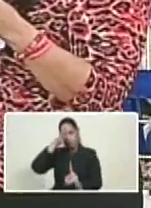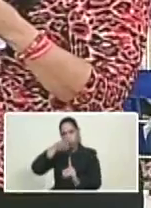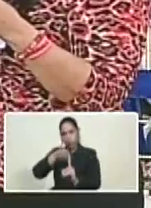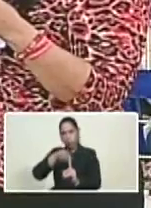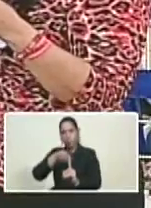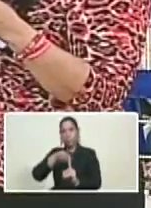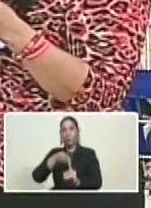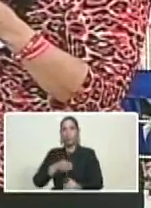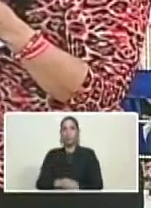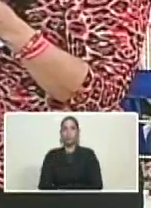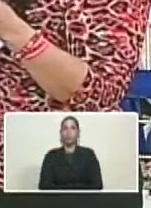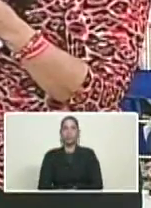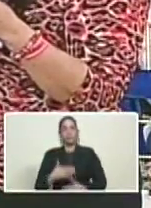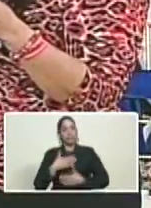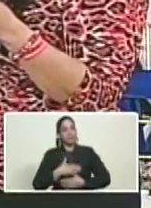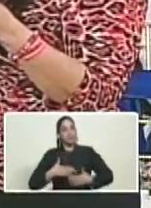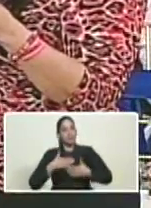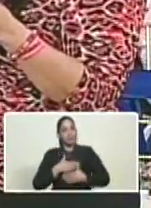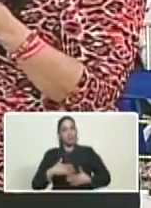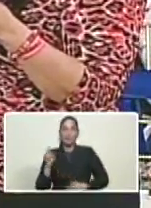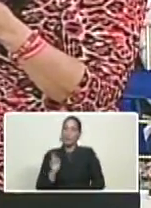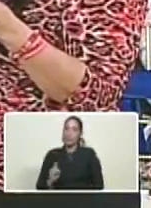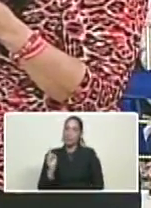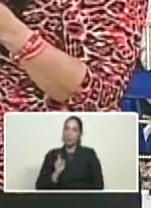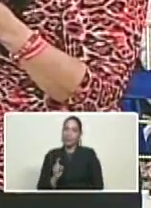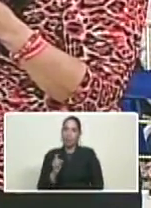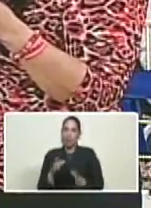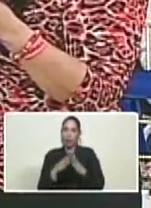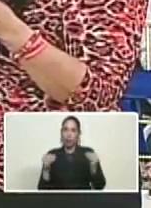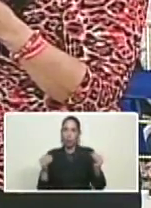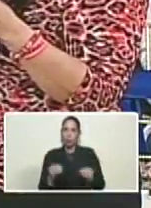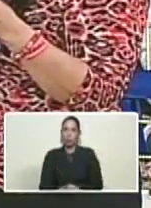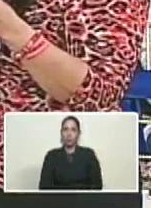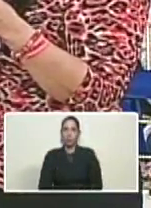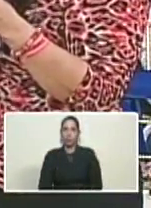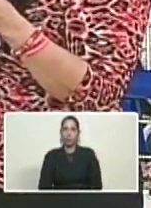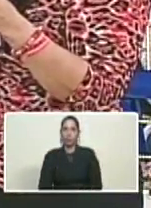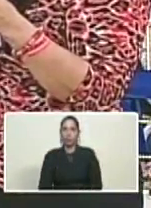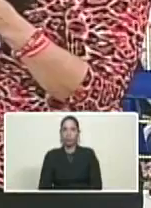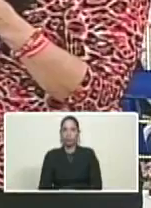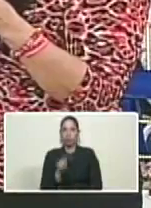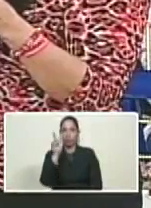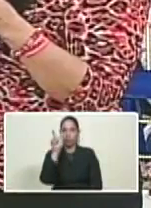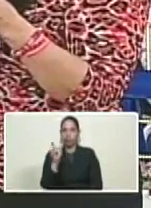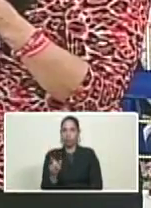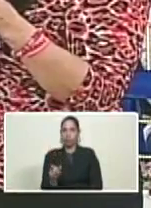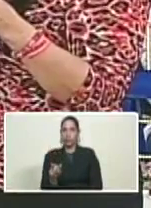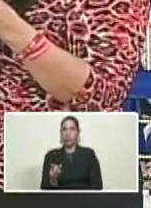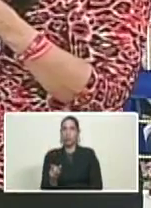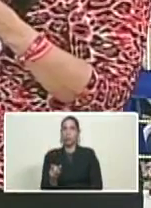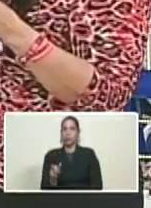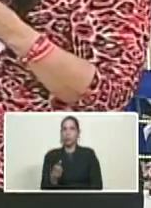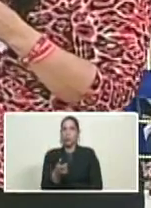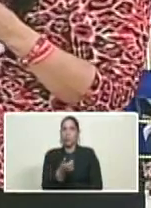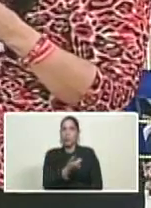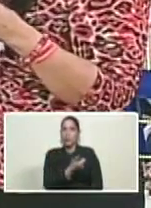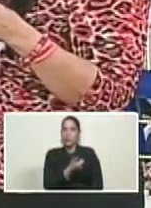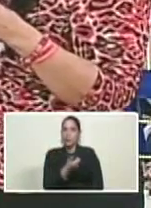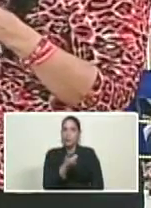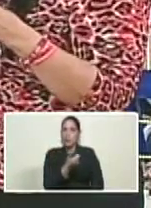la satisfacción de las necesidades determinadas por el perfil epidemiológico de